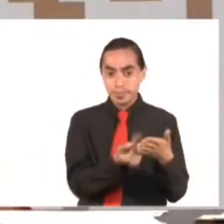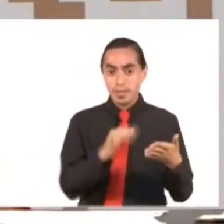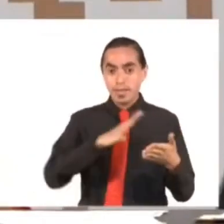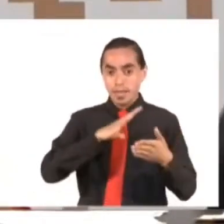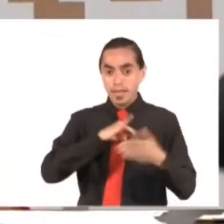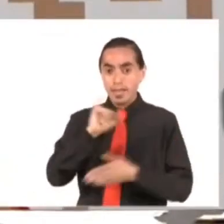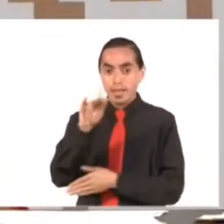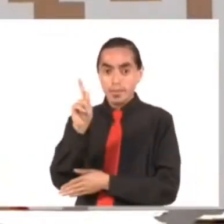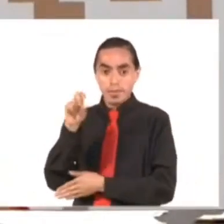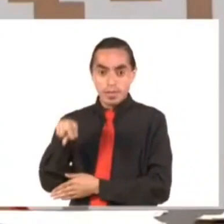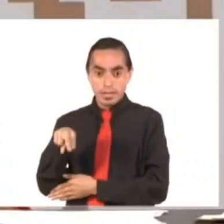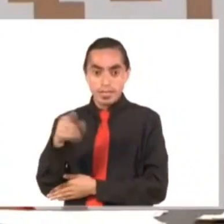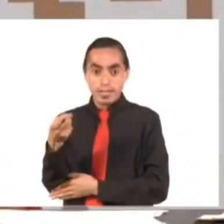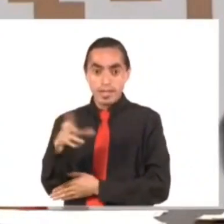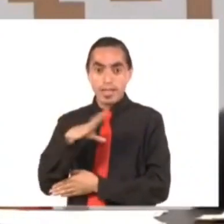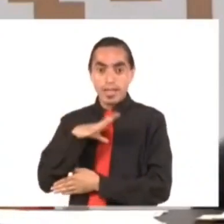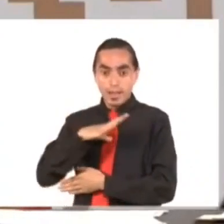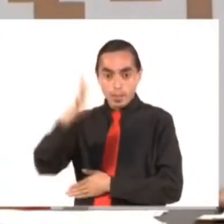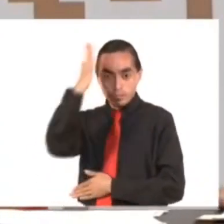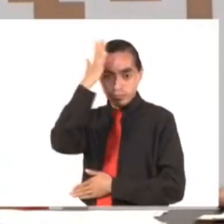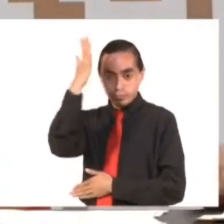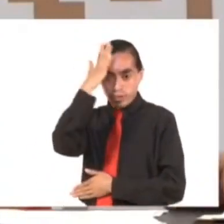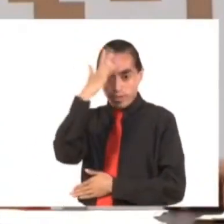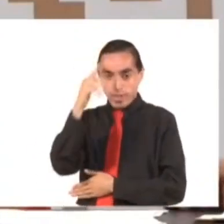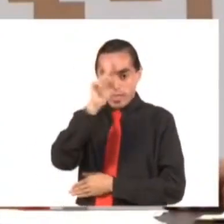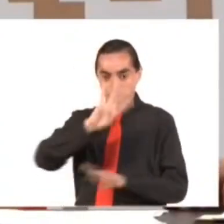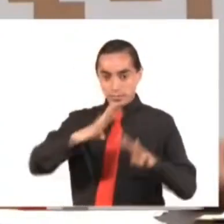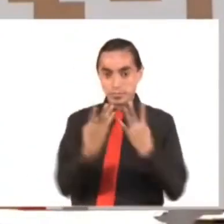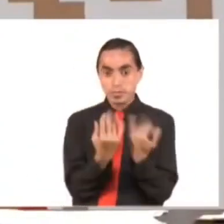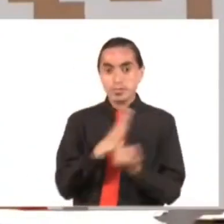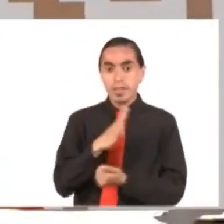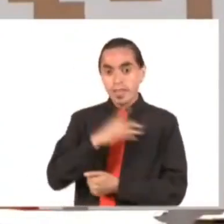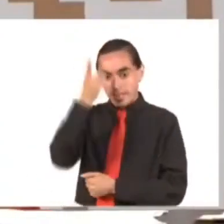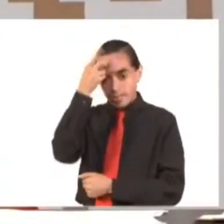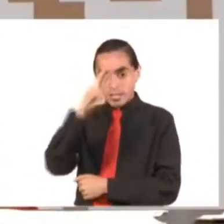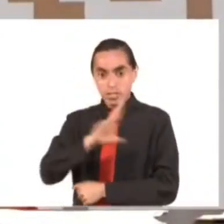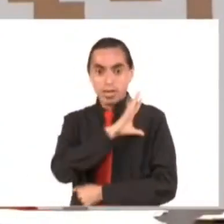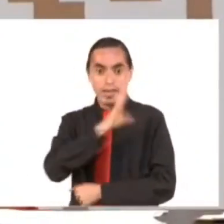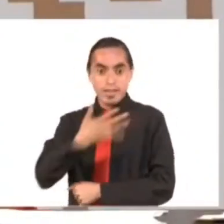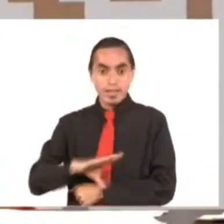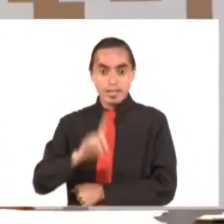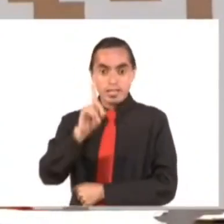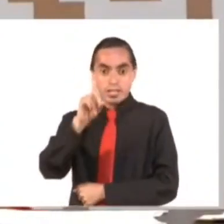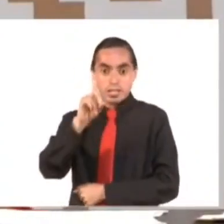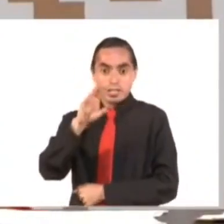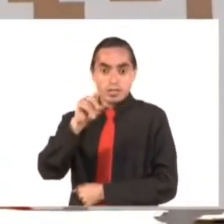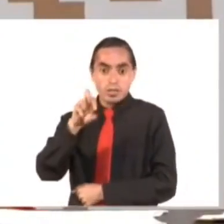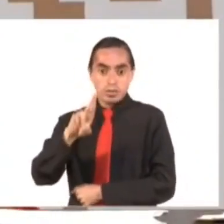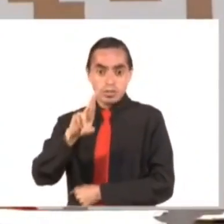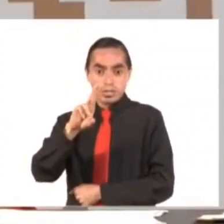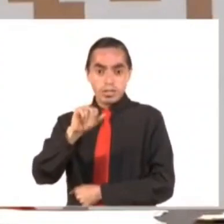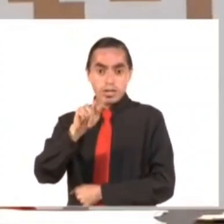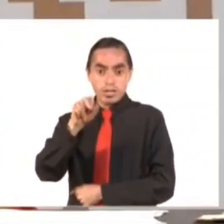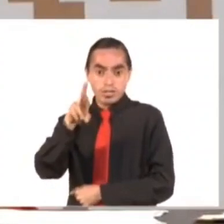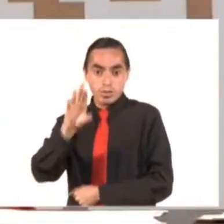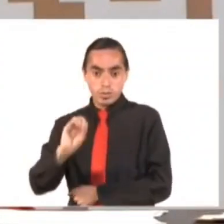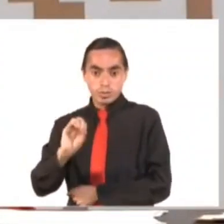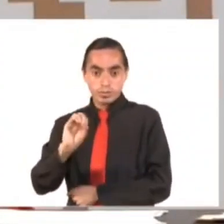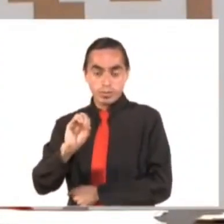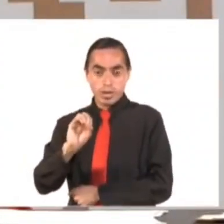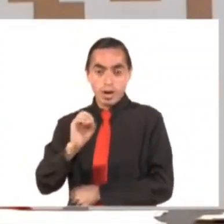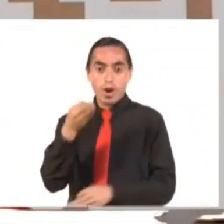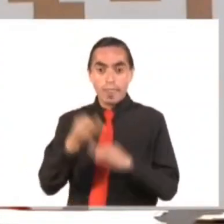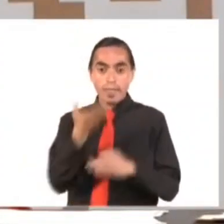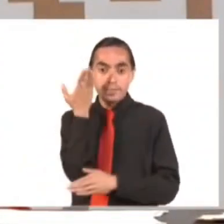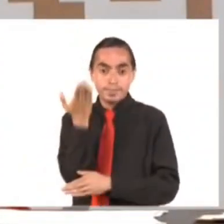Instituto Politécnico Nacional presida el Consejo a través de su director general, el doctor Arturo Reyes Sandoval, por lo que se le solicita